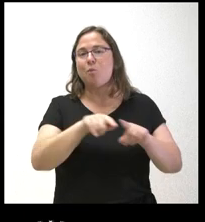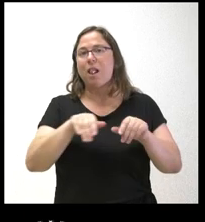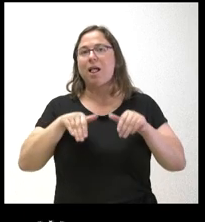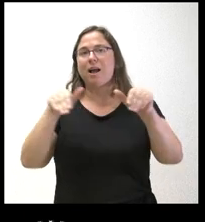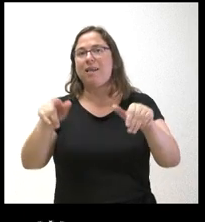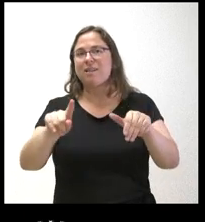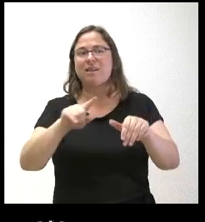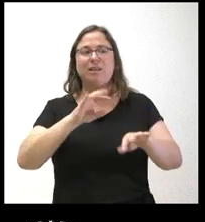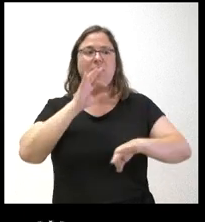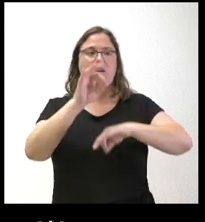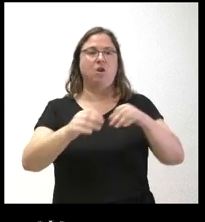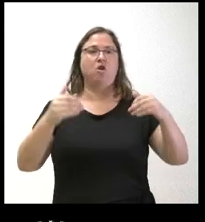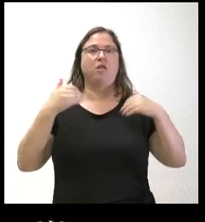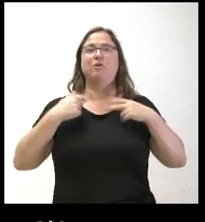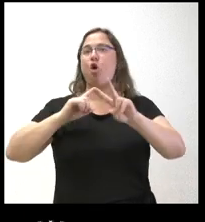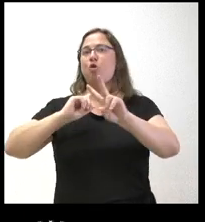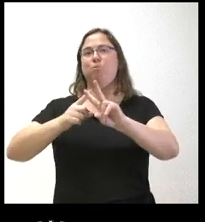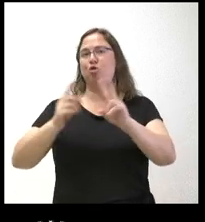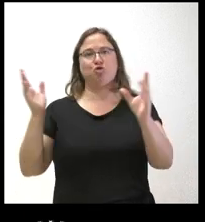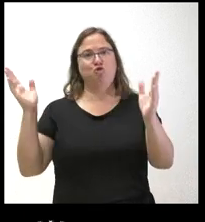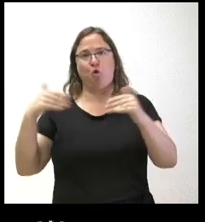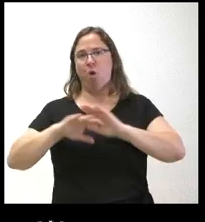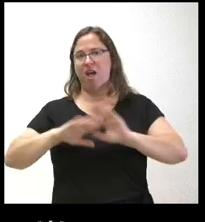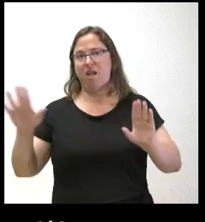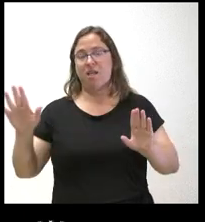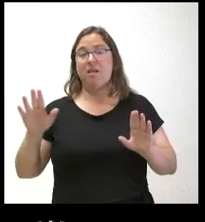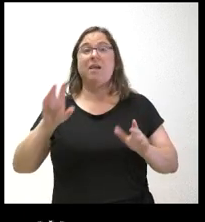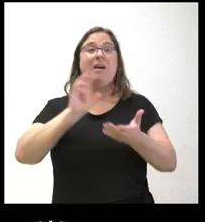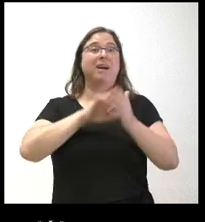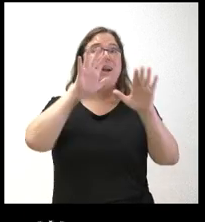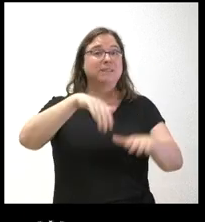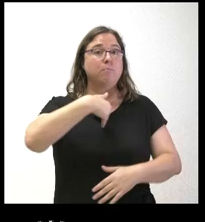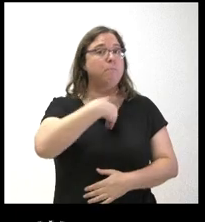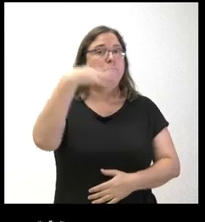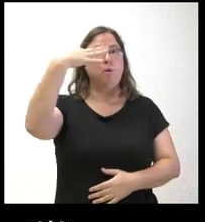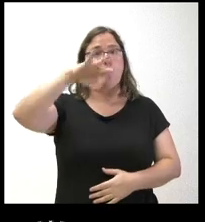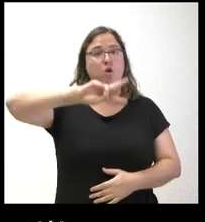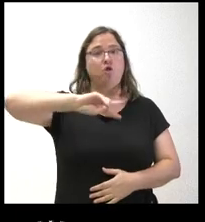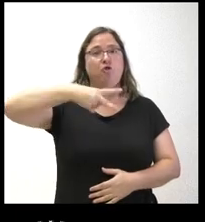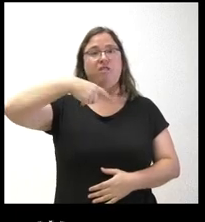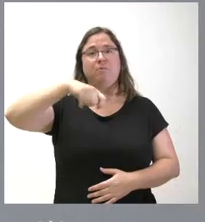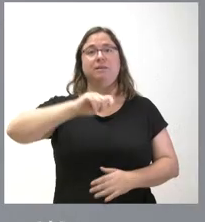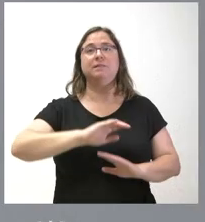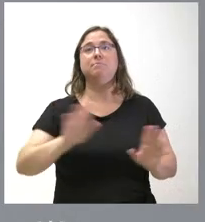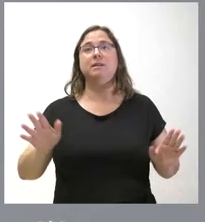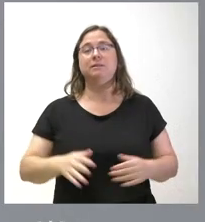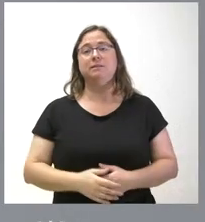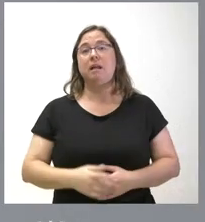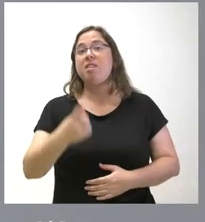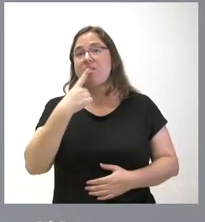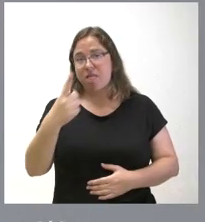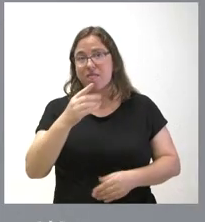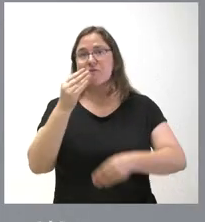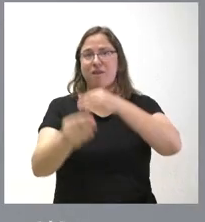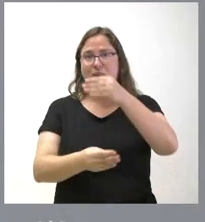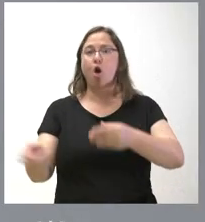cargo orgánico dentro de box el único cargo que tiene en Castilla y león es de vicepresidente de la junta y él dice que va a